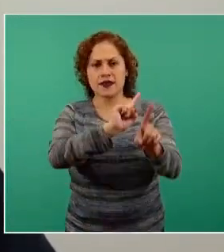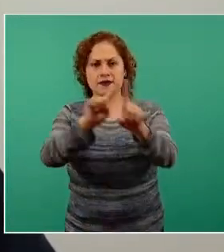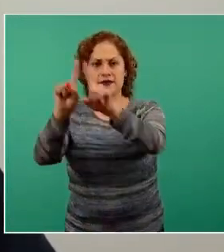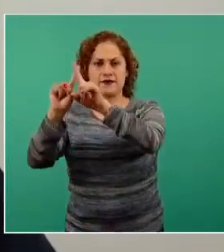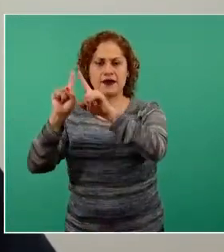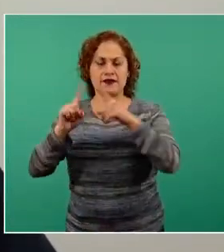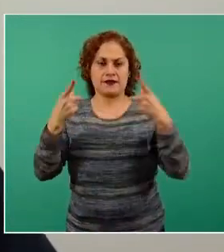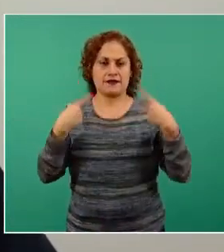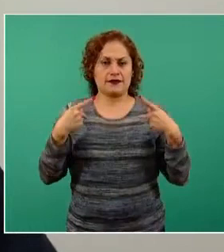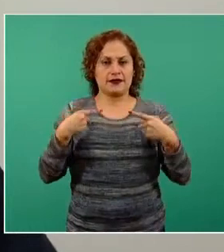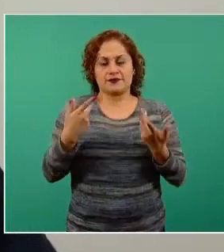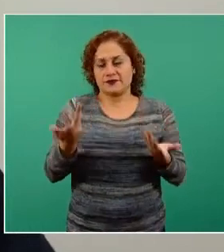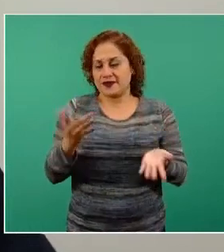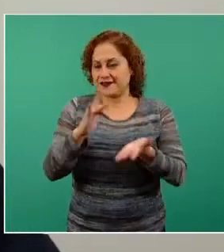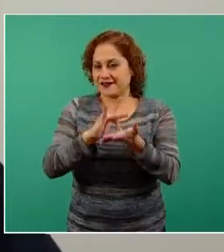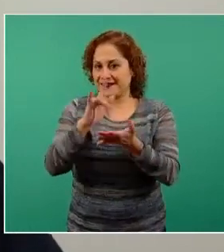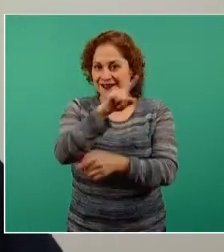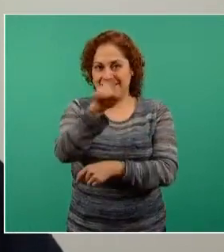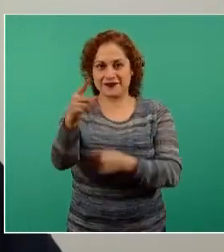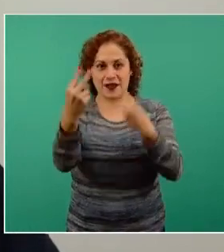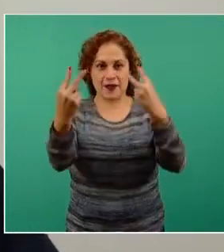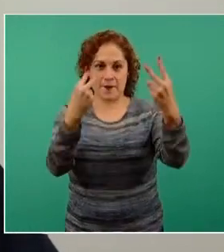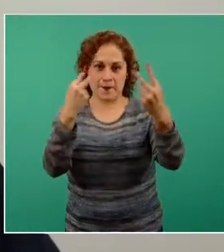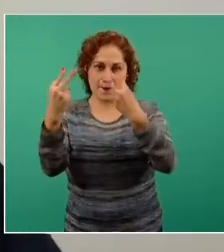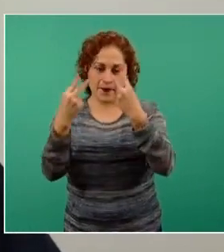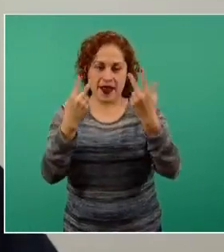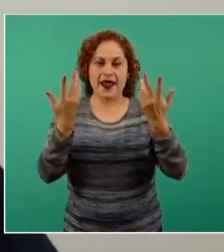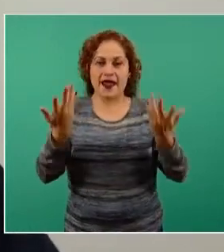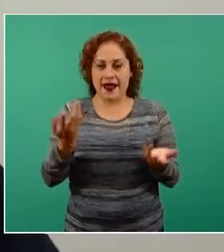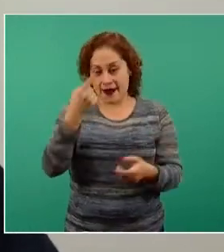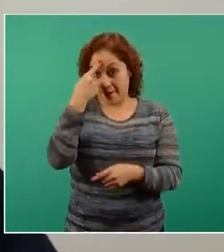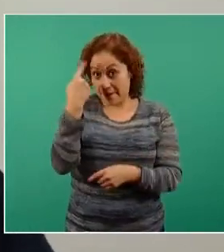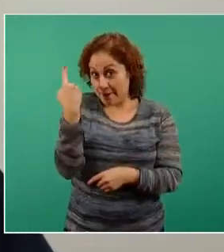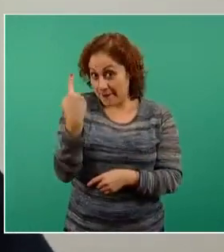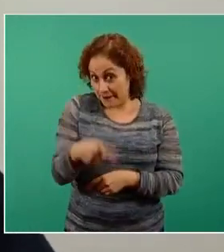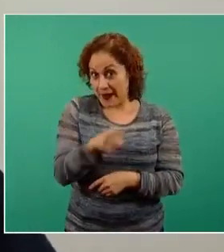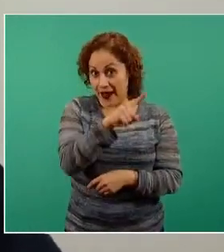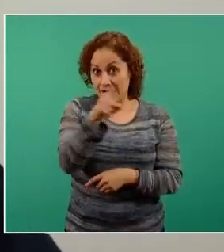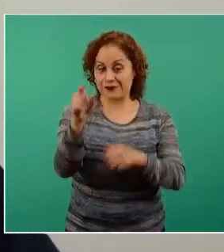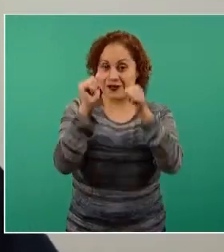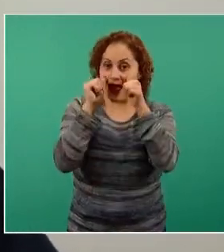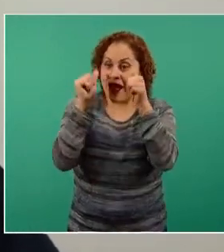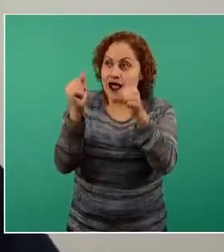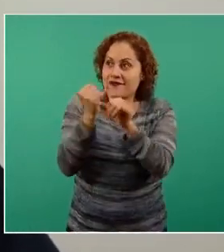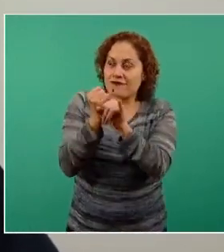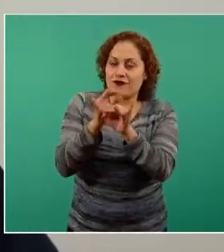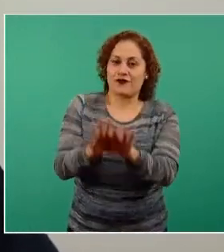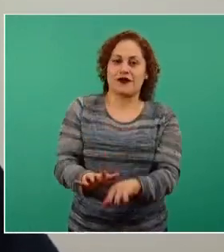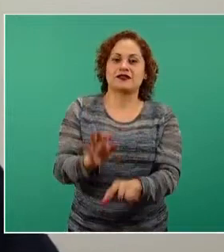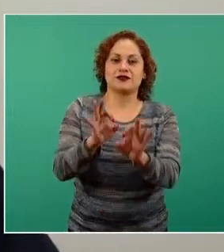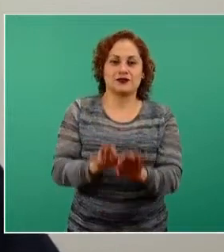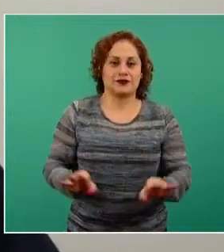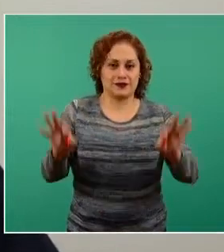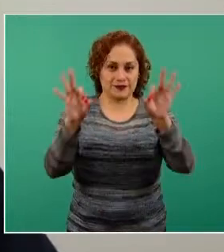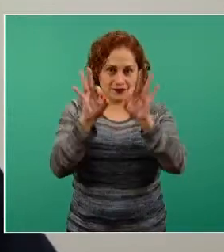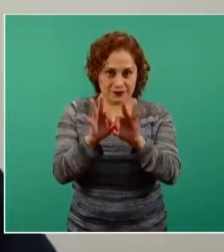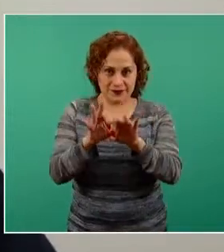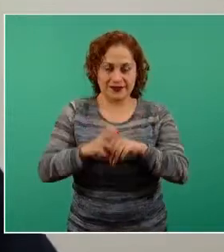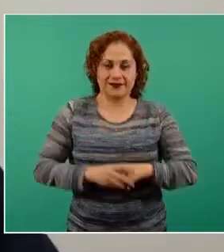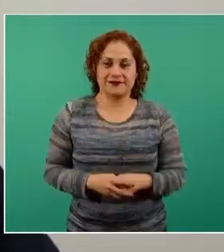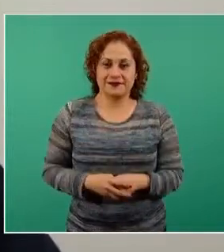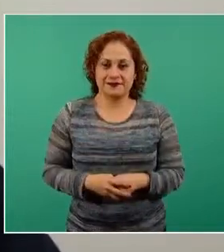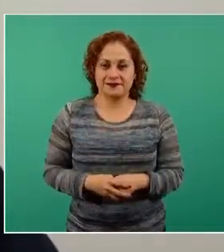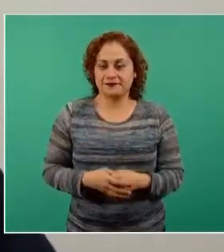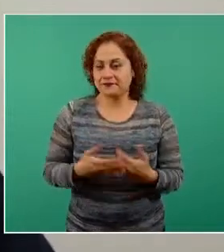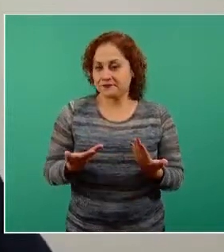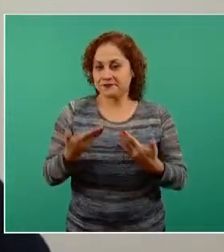también nos hacen el favor de sintonizarnos, de seguro con toda la intención de precisamente enterarse de toda la información y la